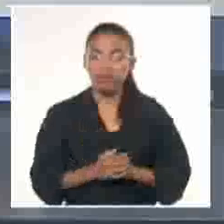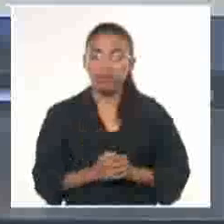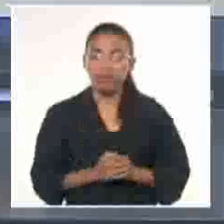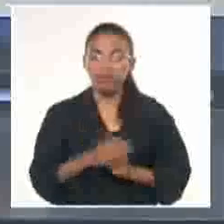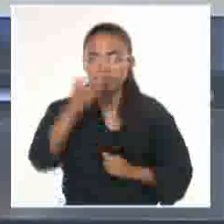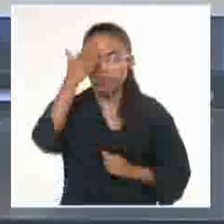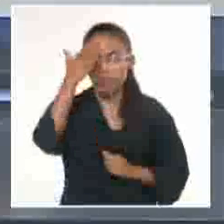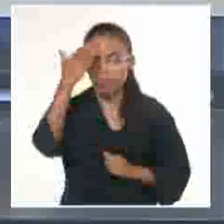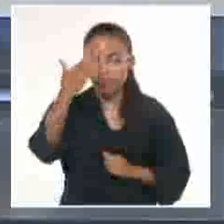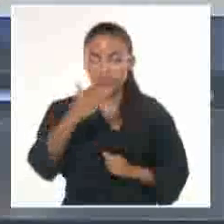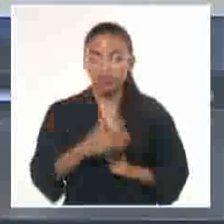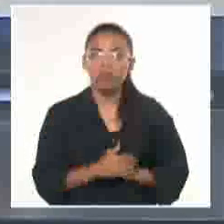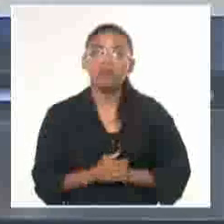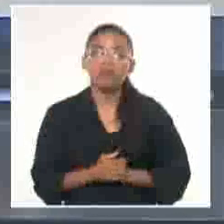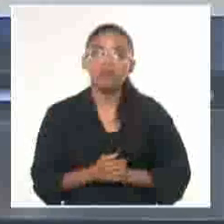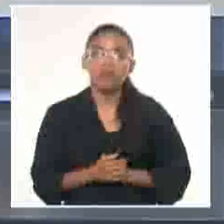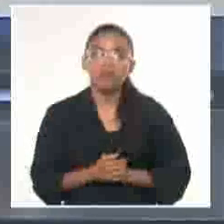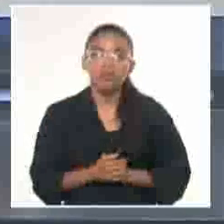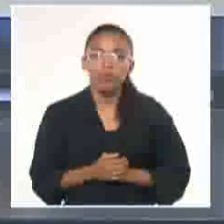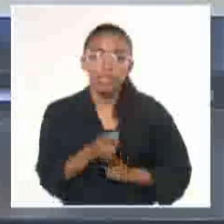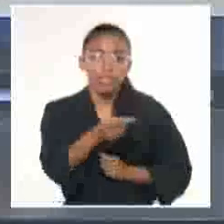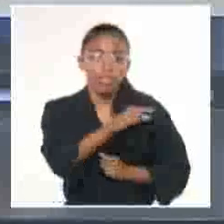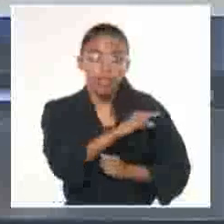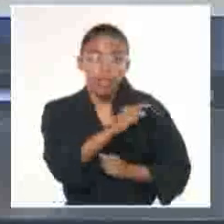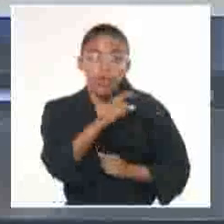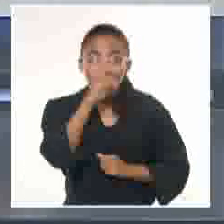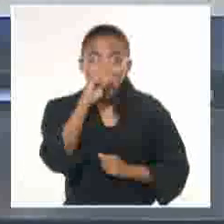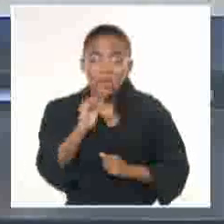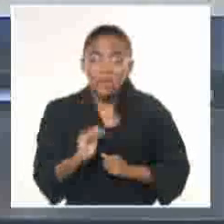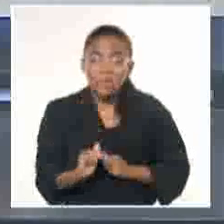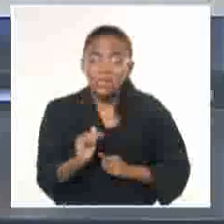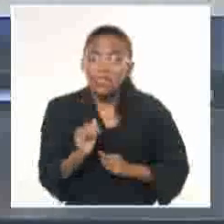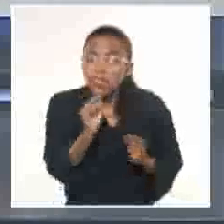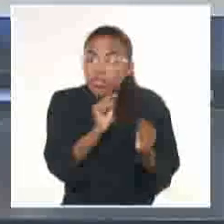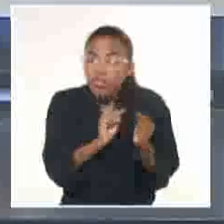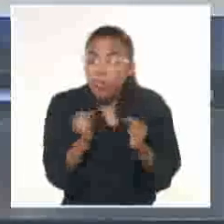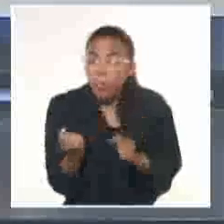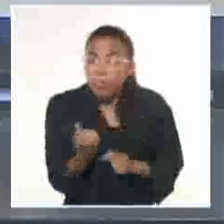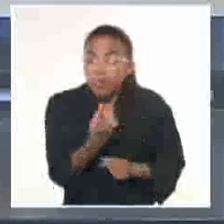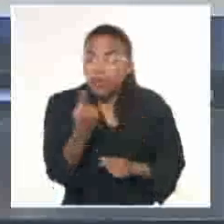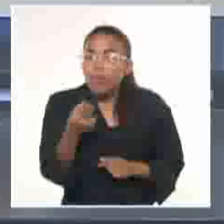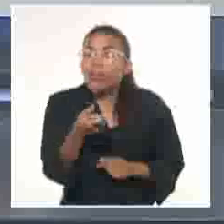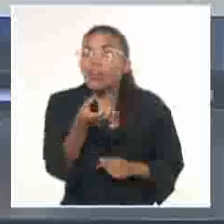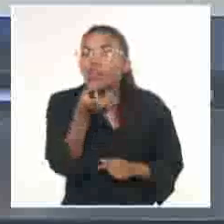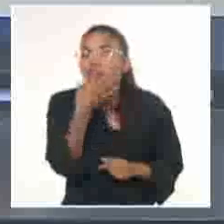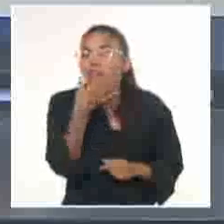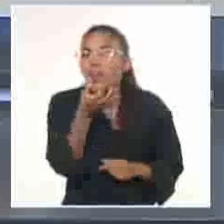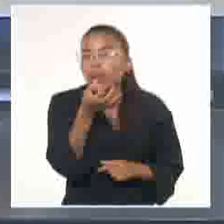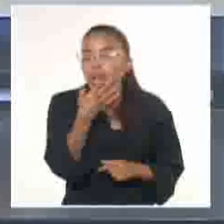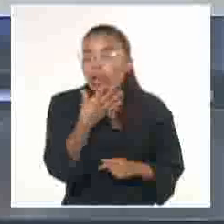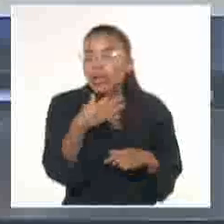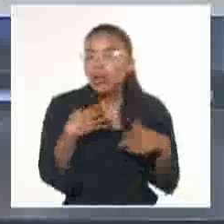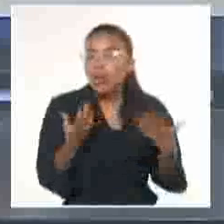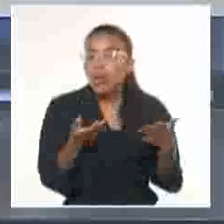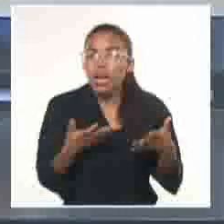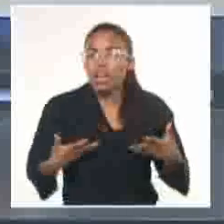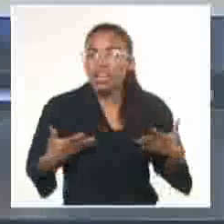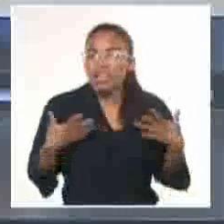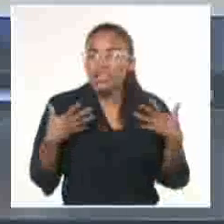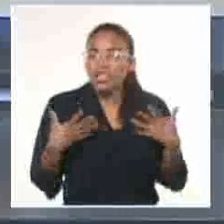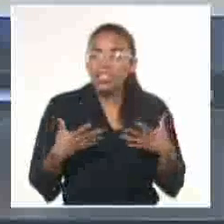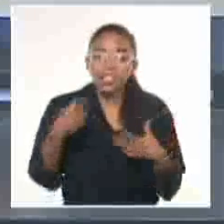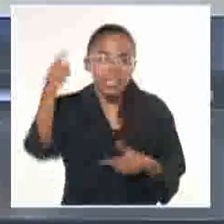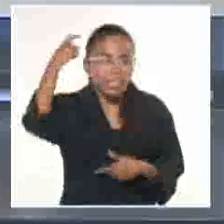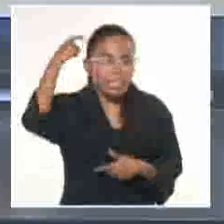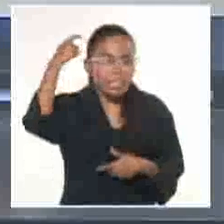Gracias, Miguel. Y recientemente un niño se convirtió en el primero en Cuba en recibir el medicamento Koselugo para enfrentar un neurofibroma plexiforme